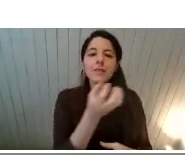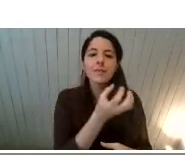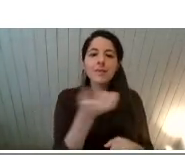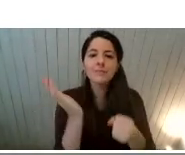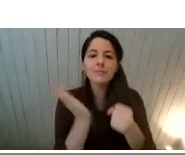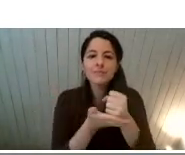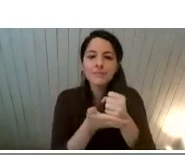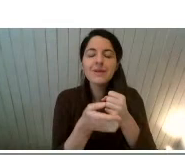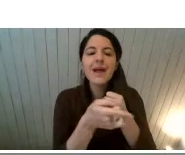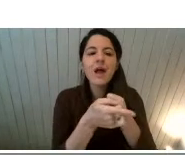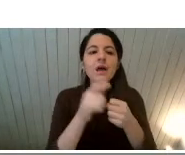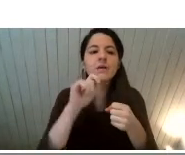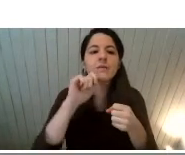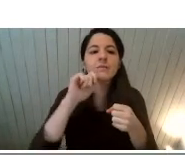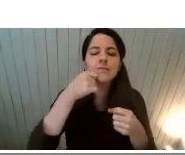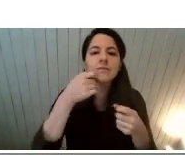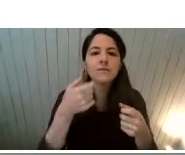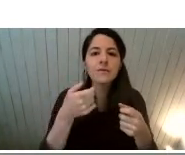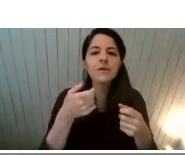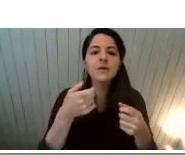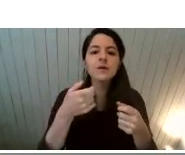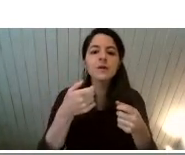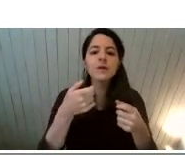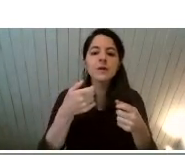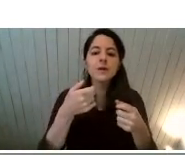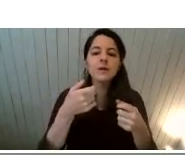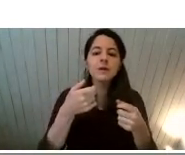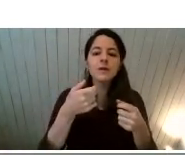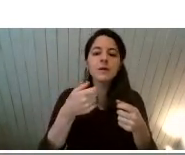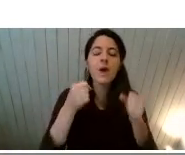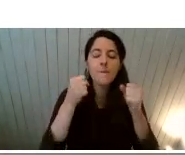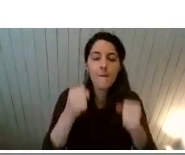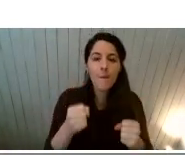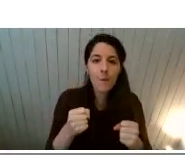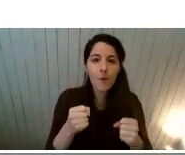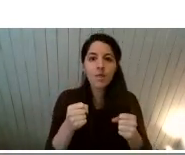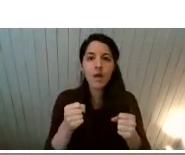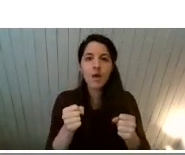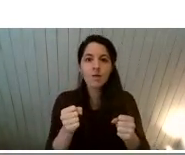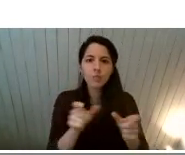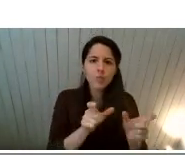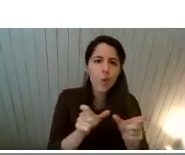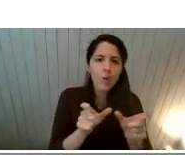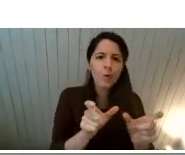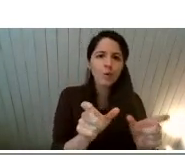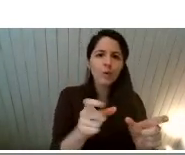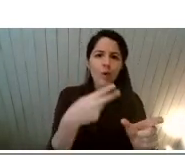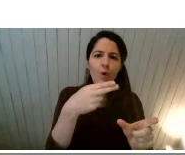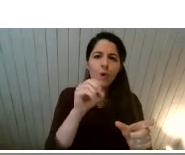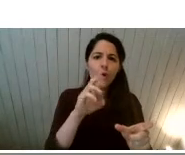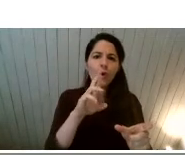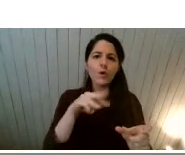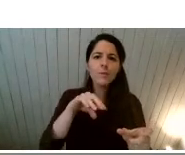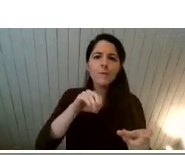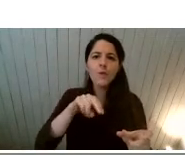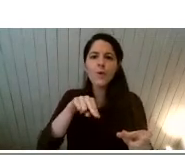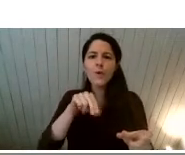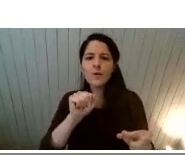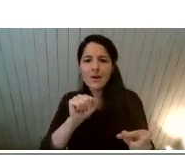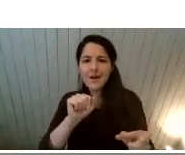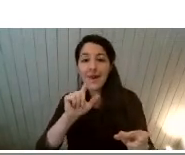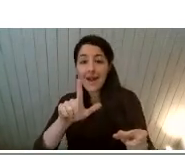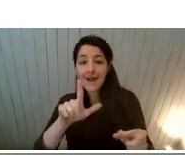que existía algún control hormonal sobre la próstata y permitió